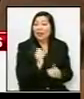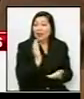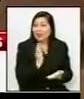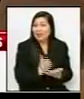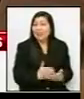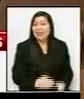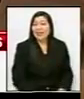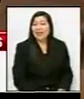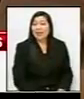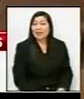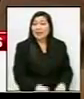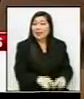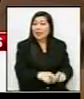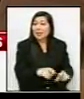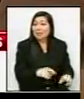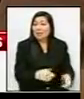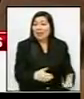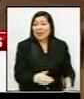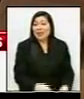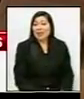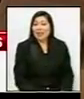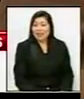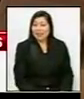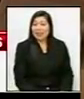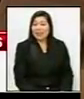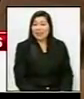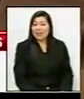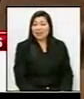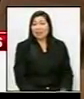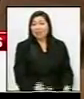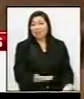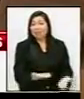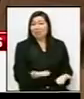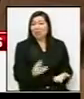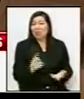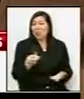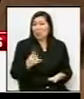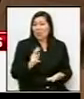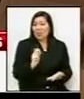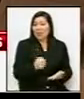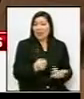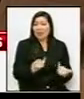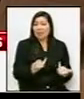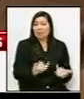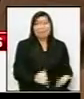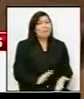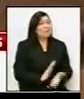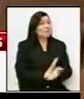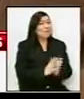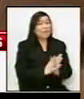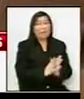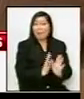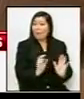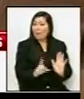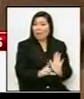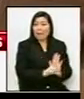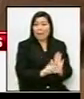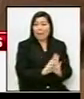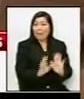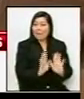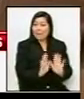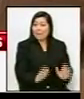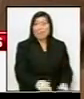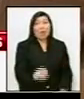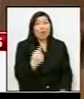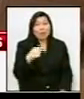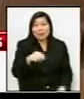sancionadora a través del Pleno. Entonces, finalmente acá estaríamos haciendo una doble sanción que además es estéril, ya no tendría efectos legales, porque los hechos ya